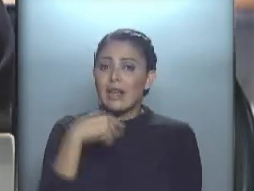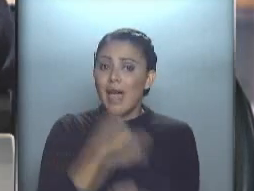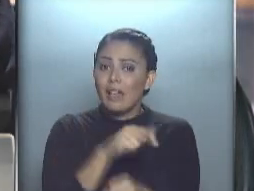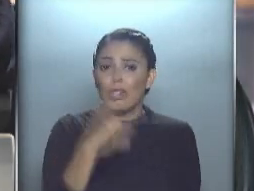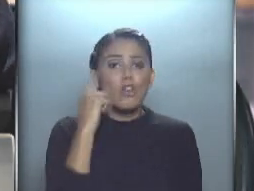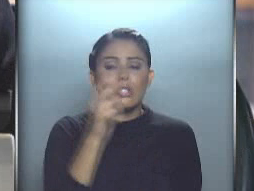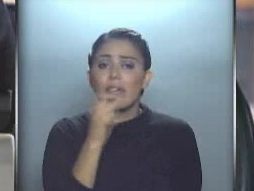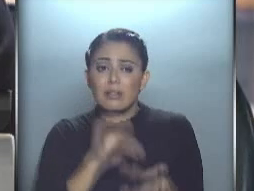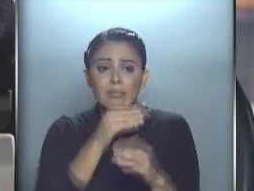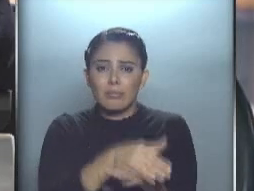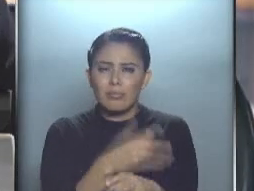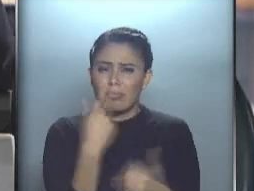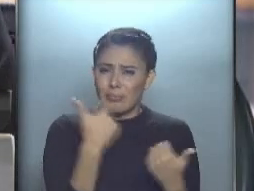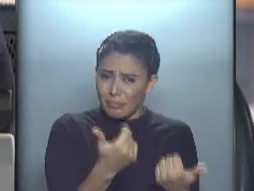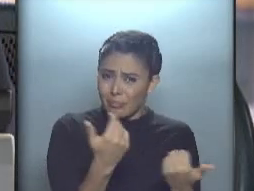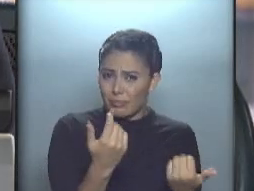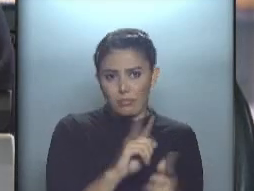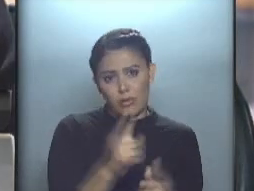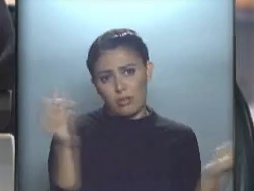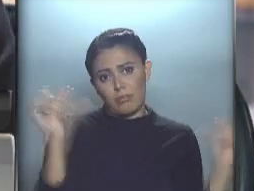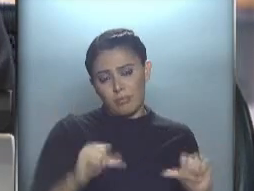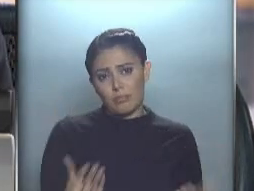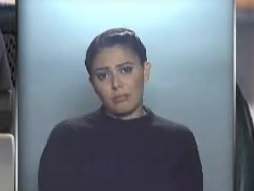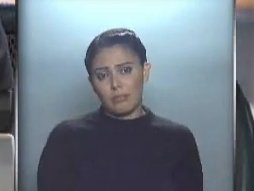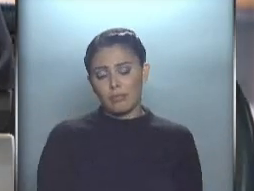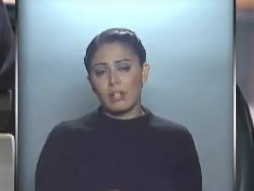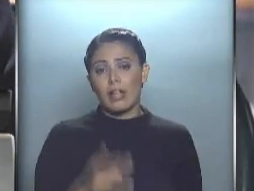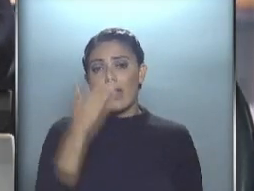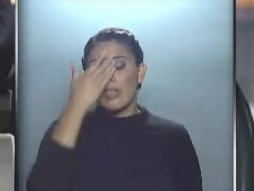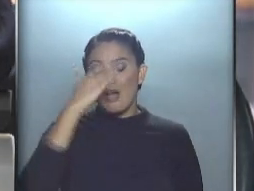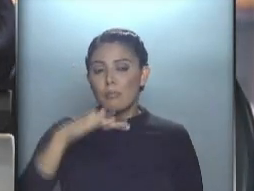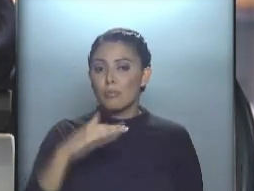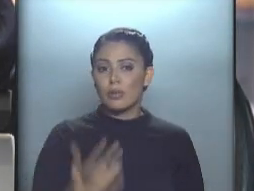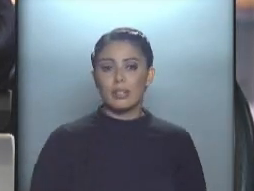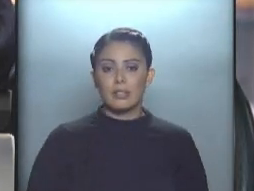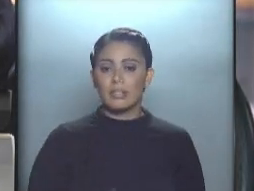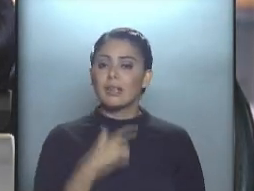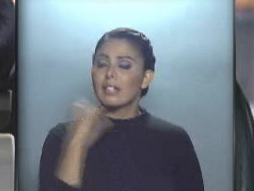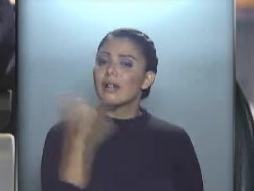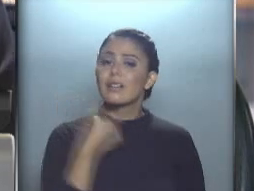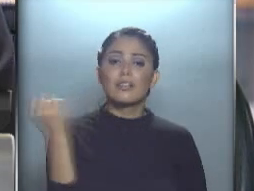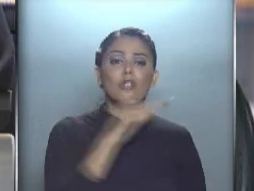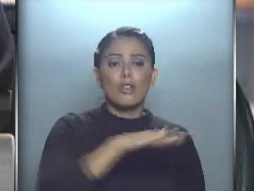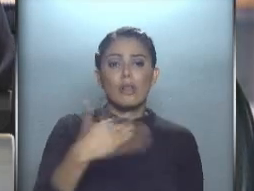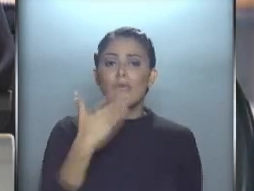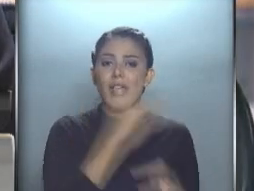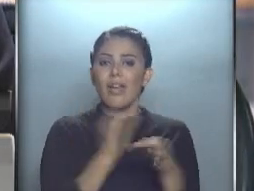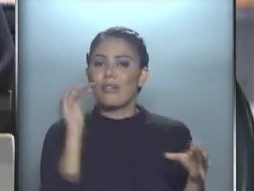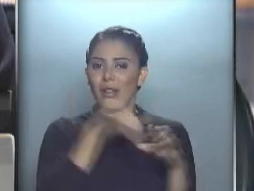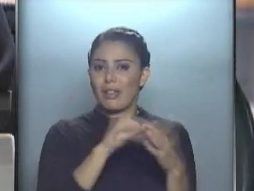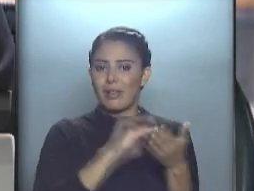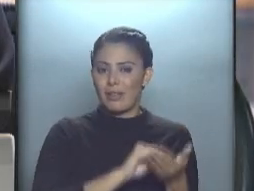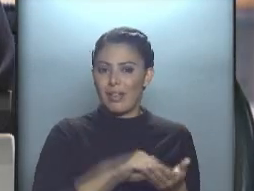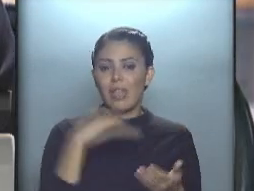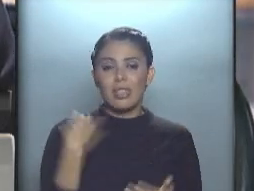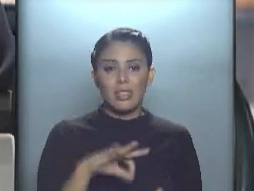vacante, no hay éxito posible. Y después, digamos, que ningún niño se quede sin escuela, que garantice la